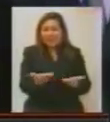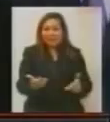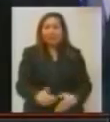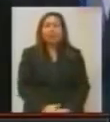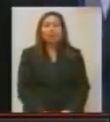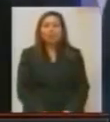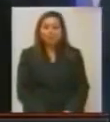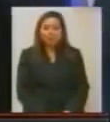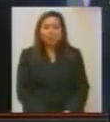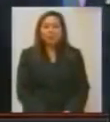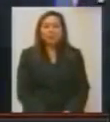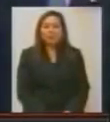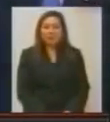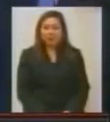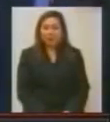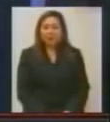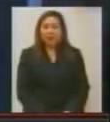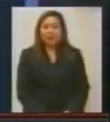interponer.